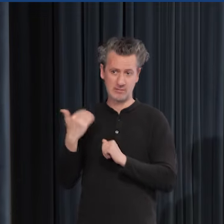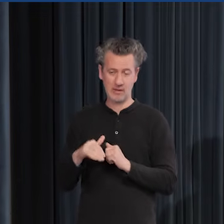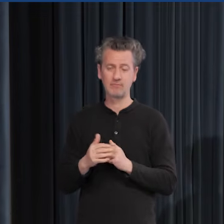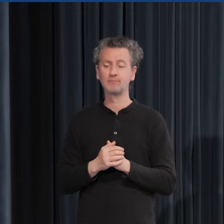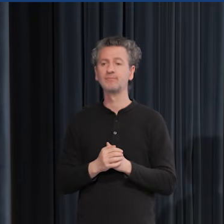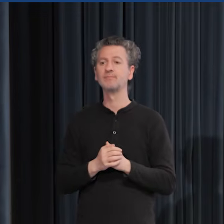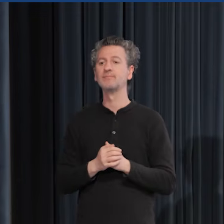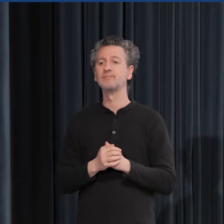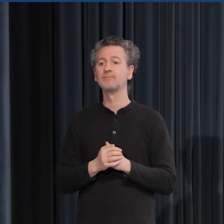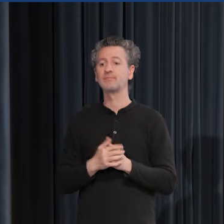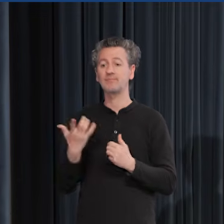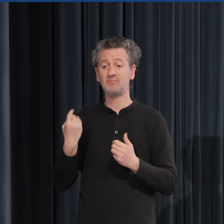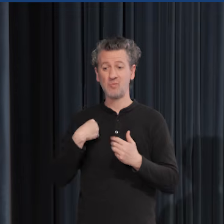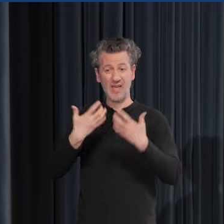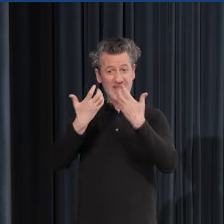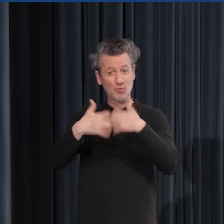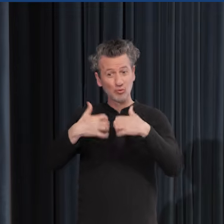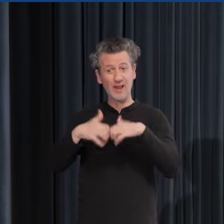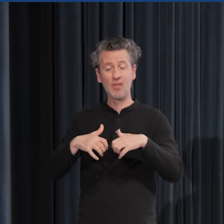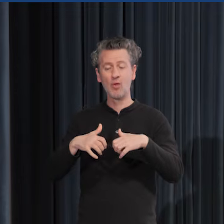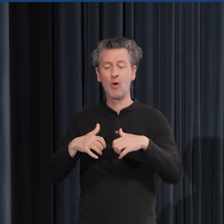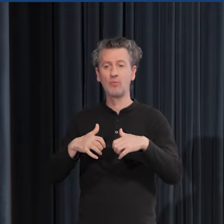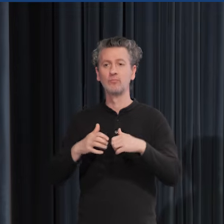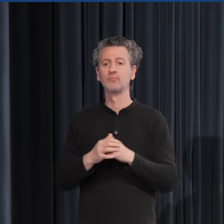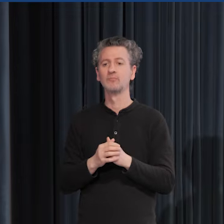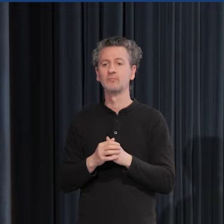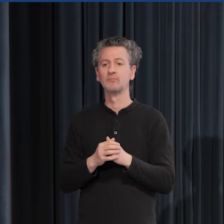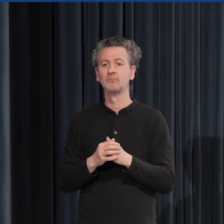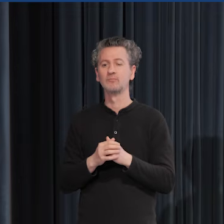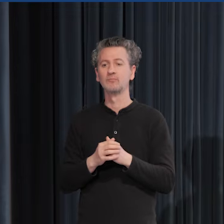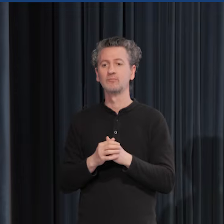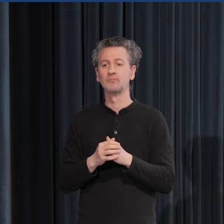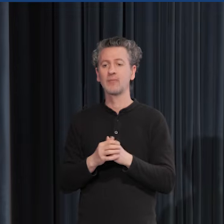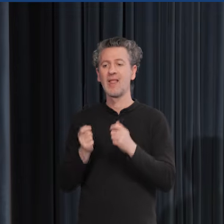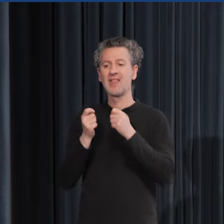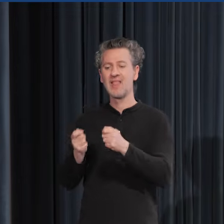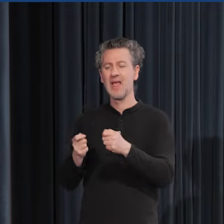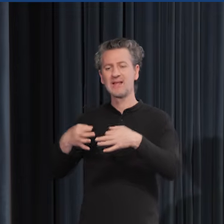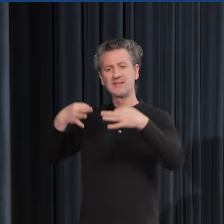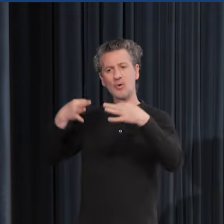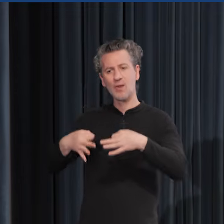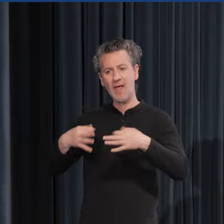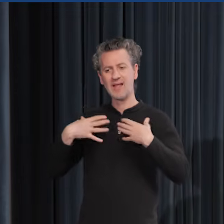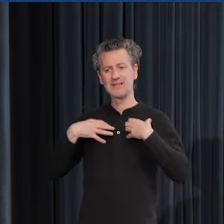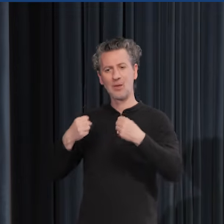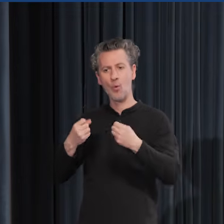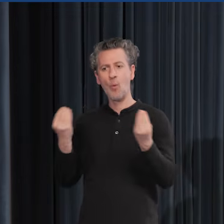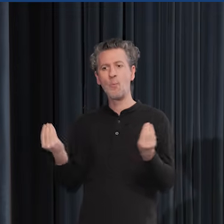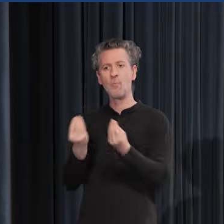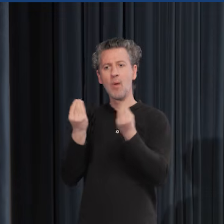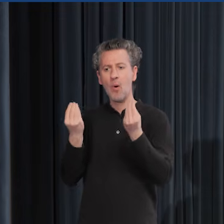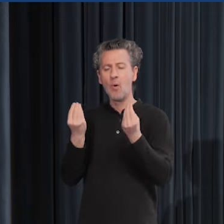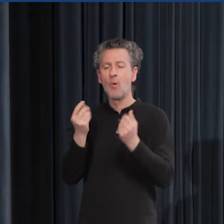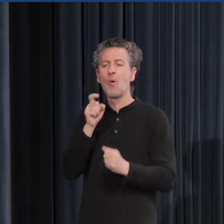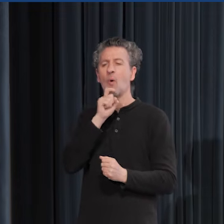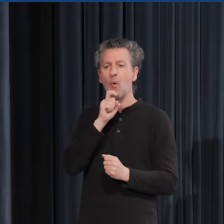Y entonces, esta industrialización, ¿cómo puede mejorar la seguridad y la salud de las personas que trabajan en el sector?